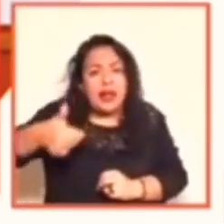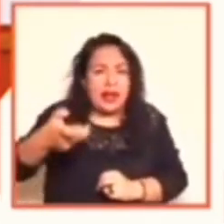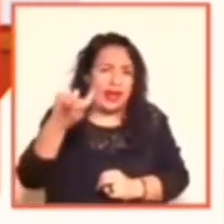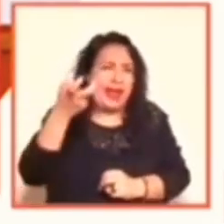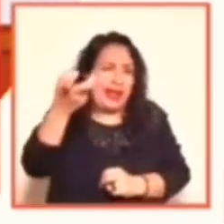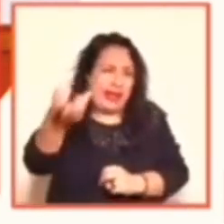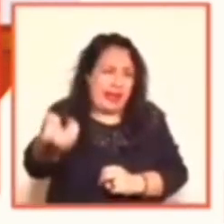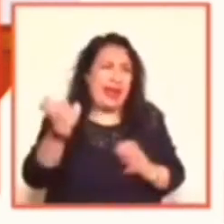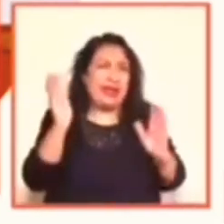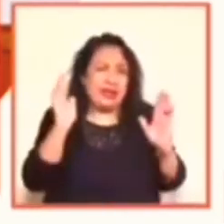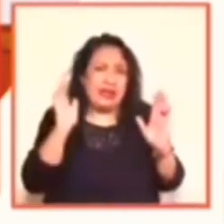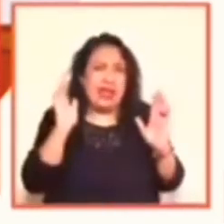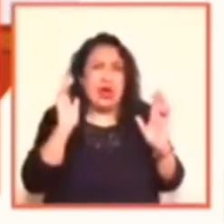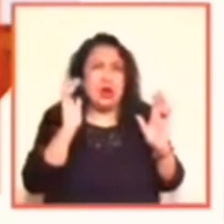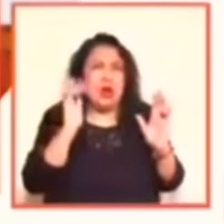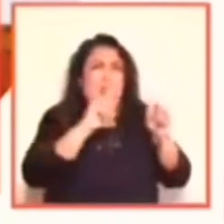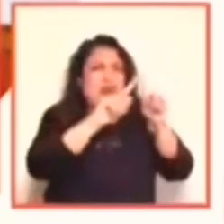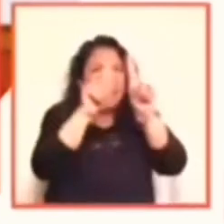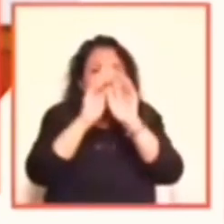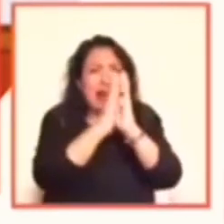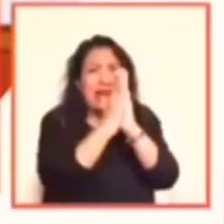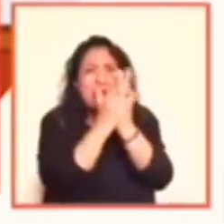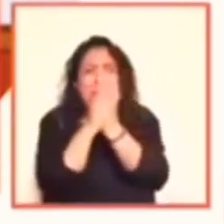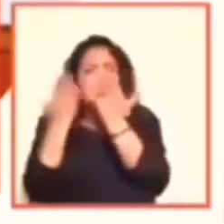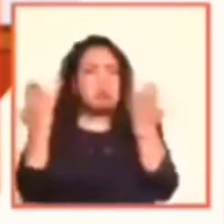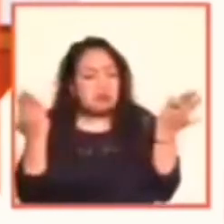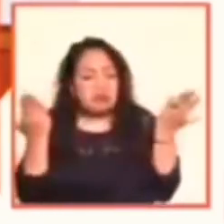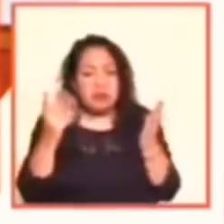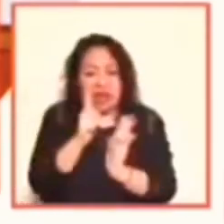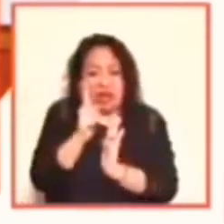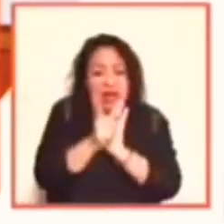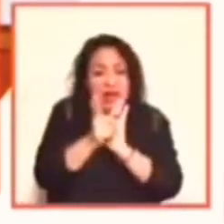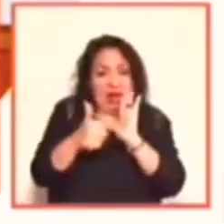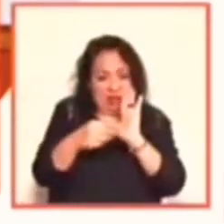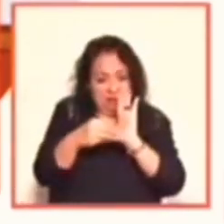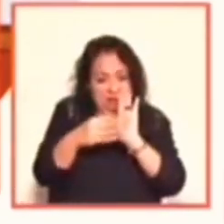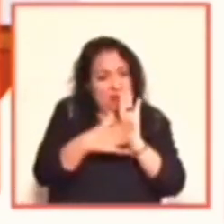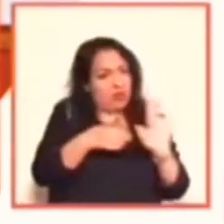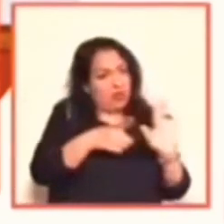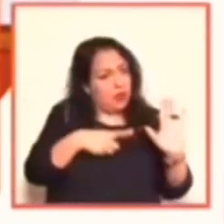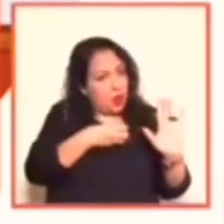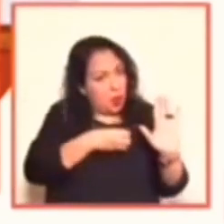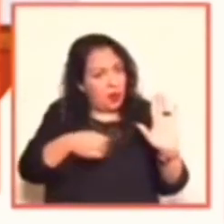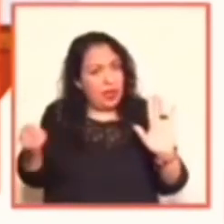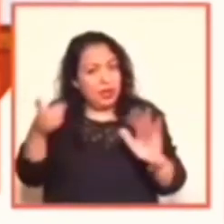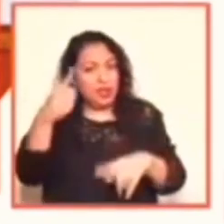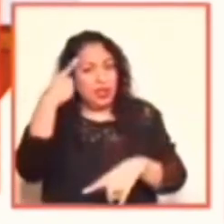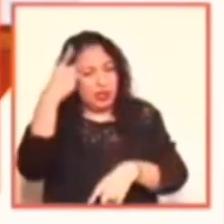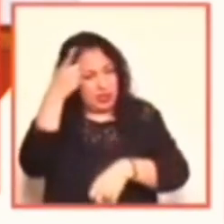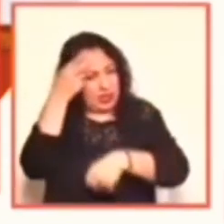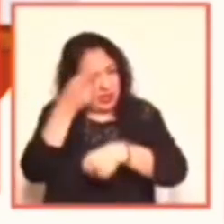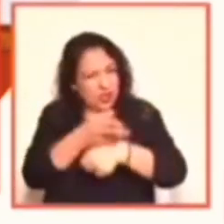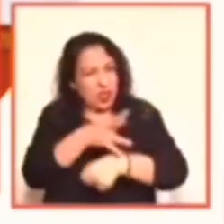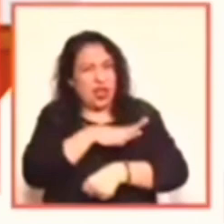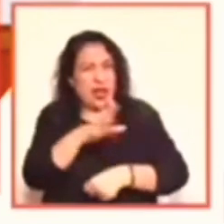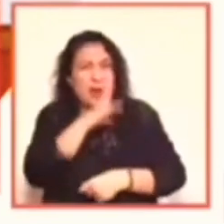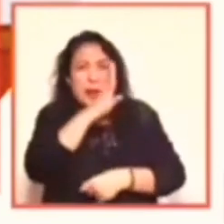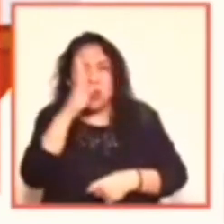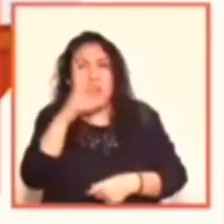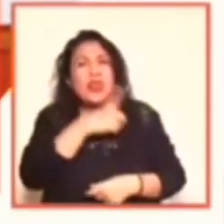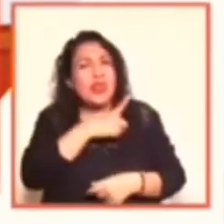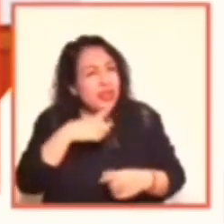acervo bibliográfico. La ley plantea como una obligación de la Dirección General de Bibliotecas tener un